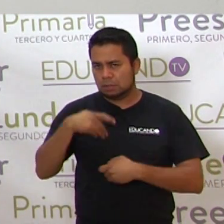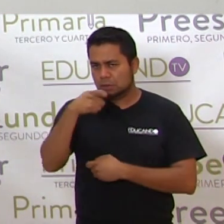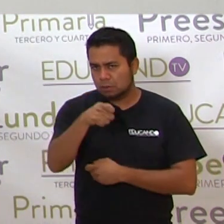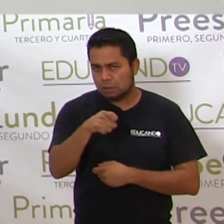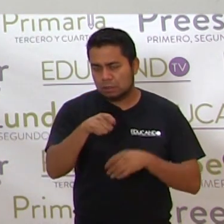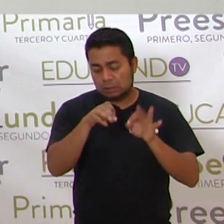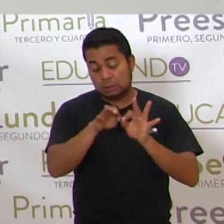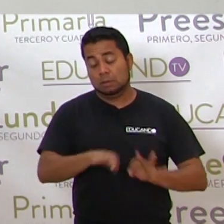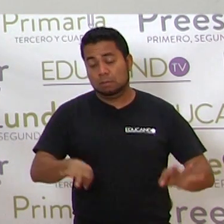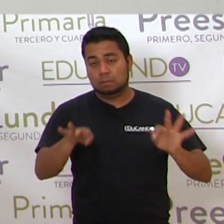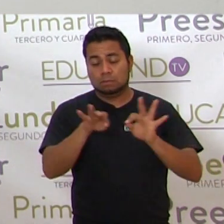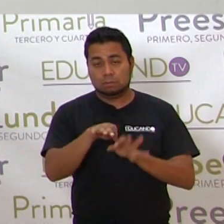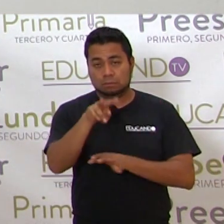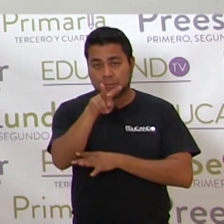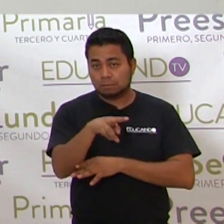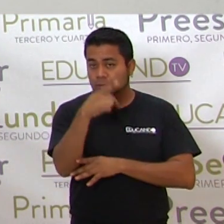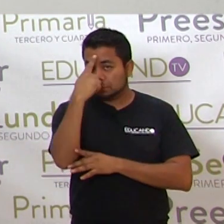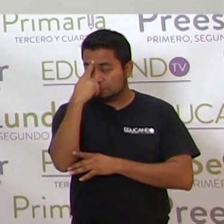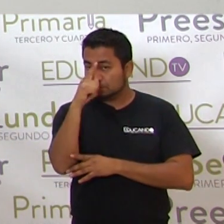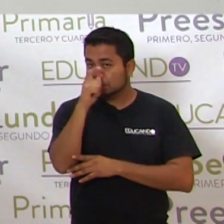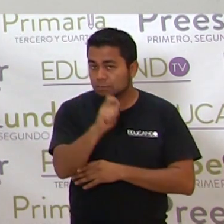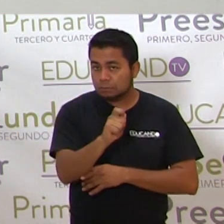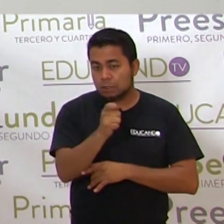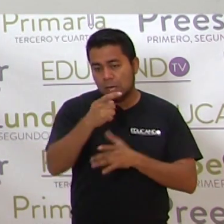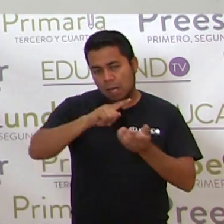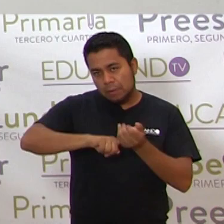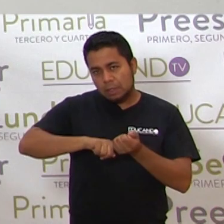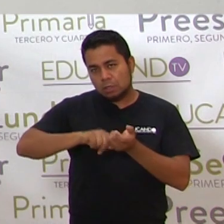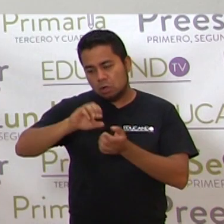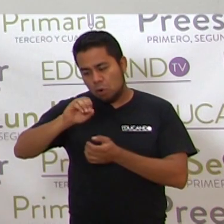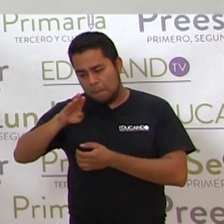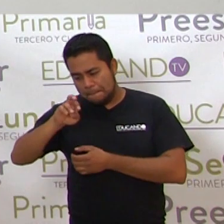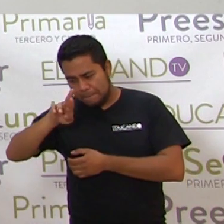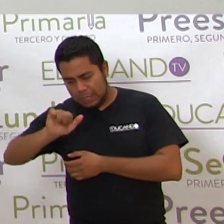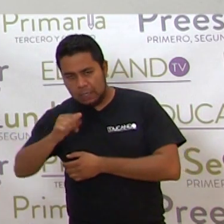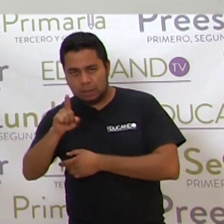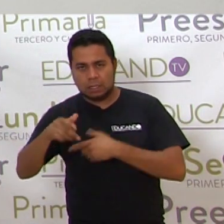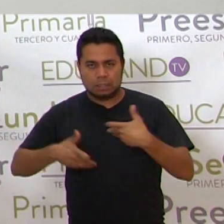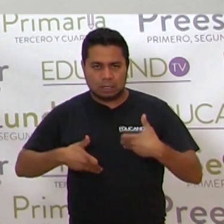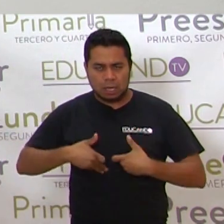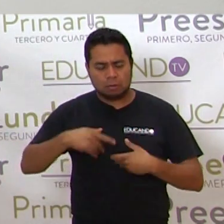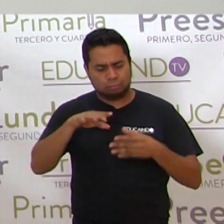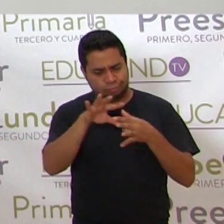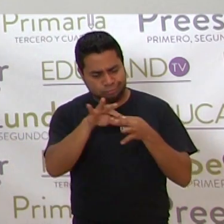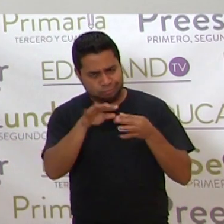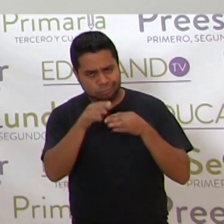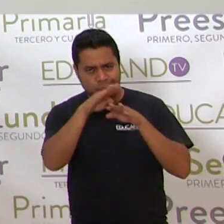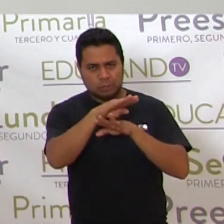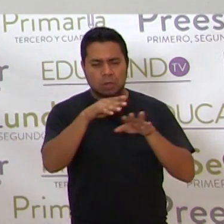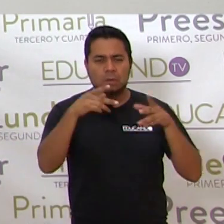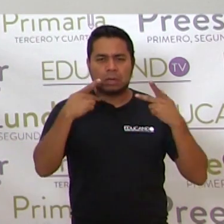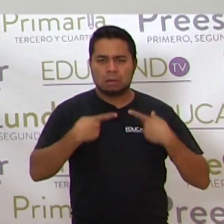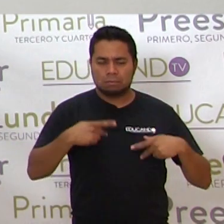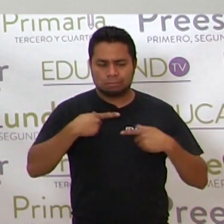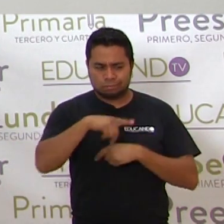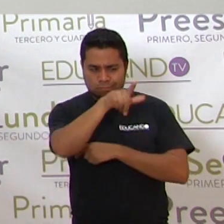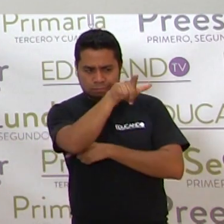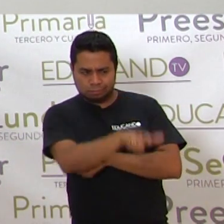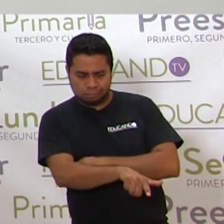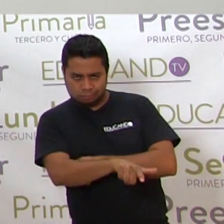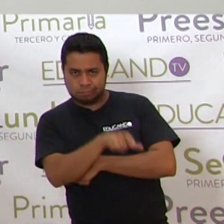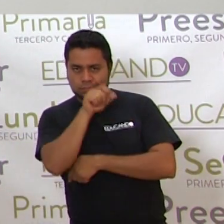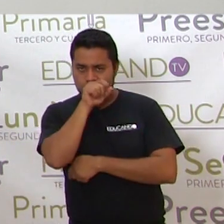parte fundamental de lo que son las obras de teatro. Hablamos de los personajes y también hablamos de